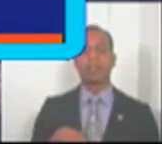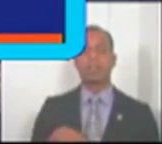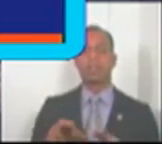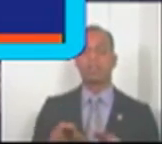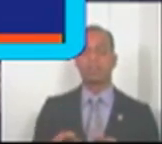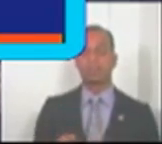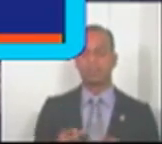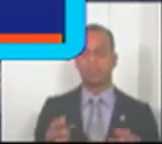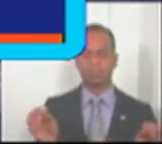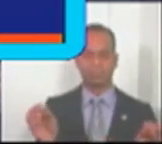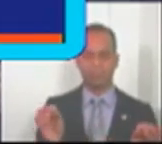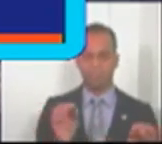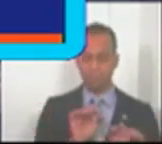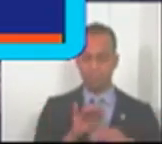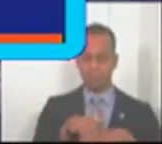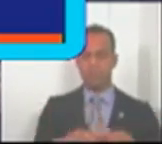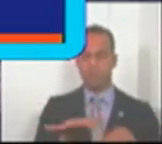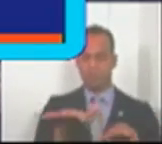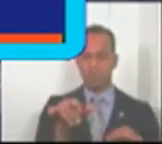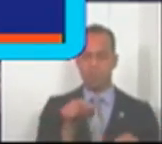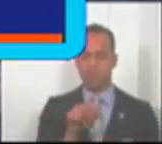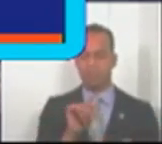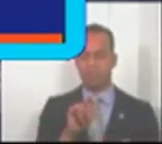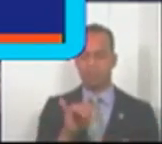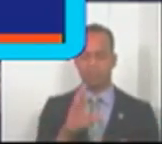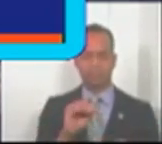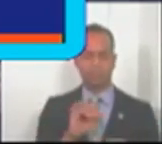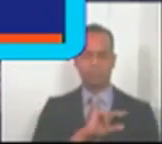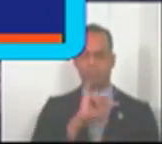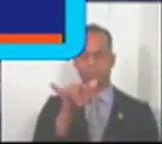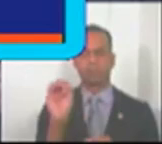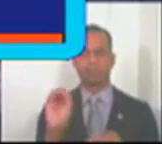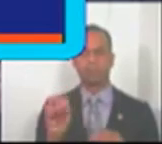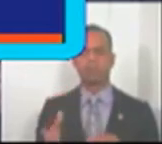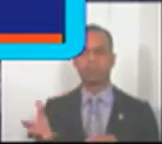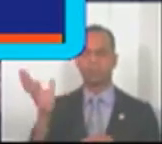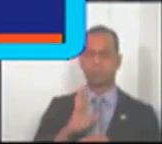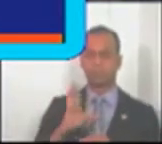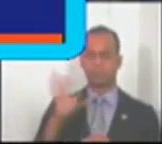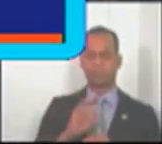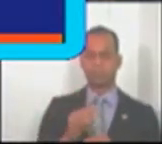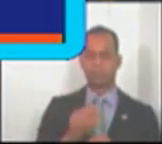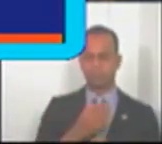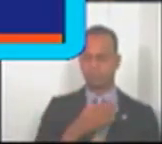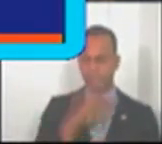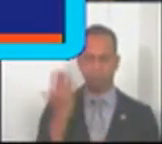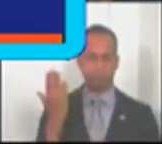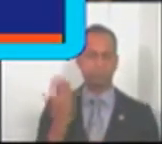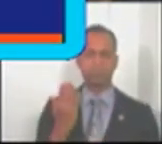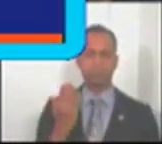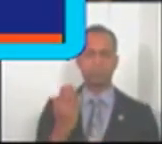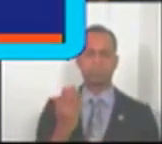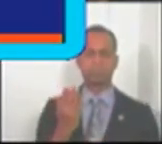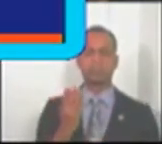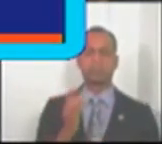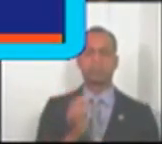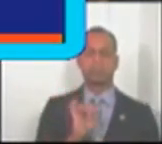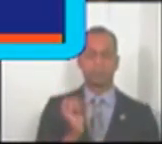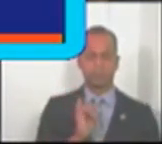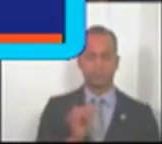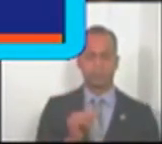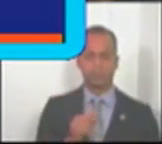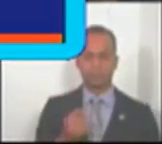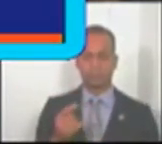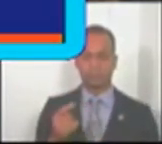Cuando la media, tanto cuando tenía responsabilidades de gobierno como cuando no las tenía y estaba en la oposición, cuando la